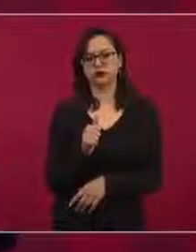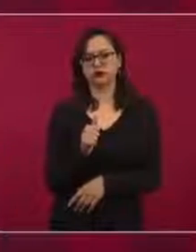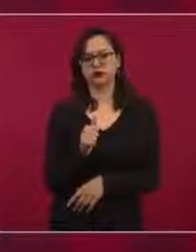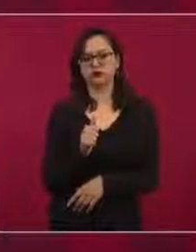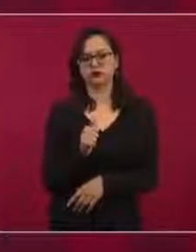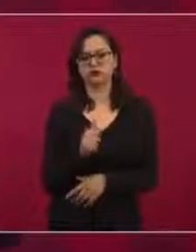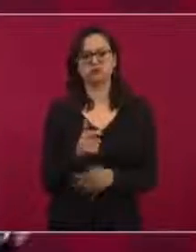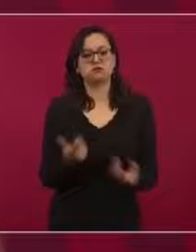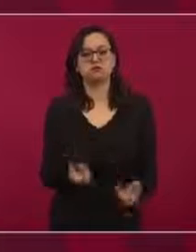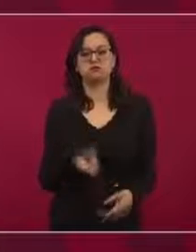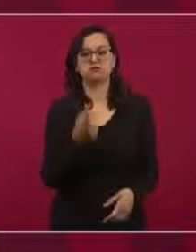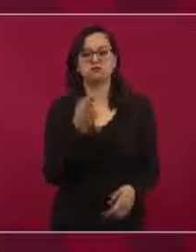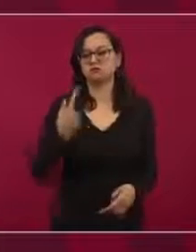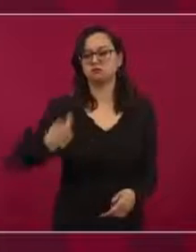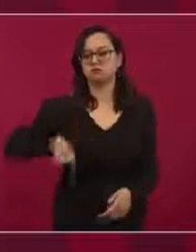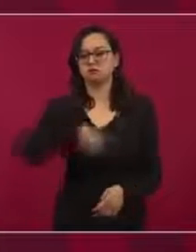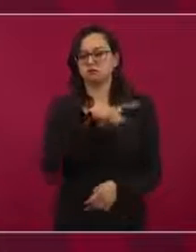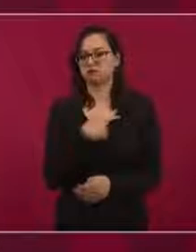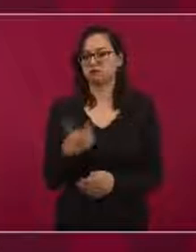intransigente